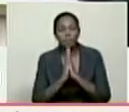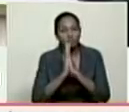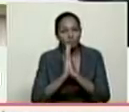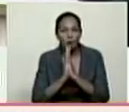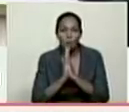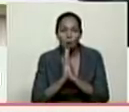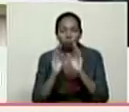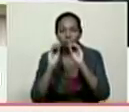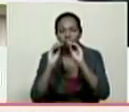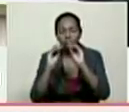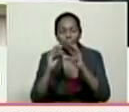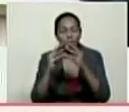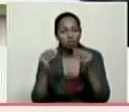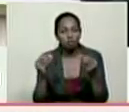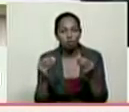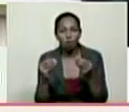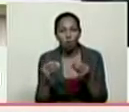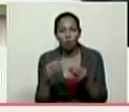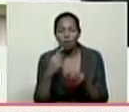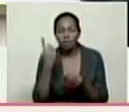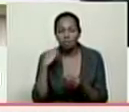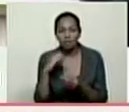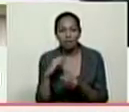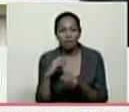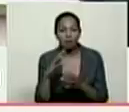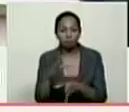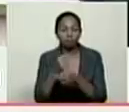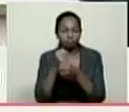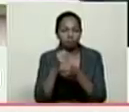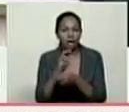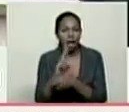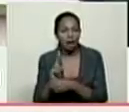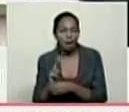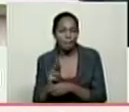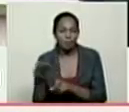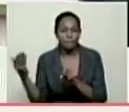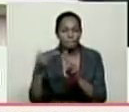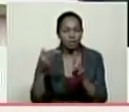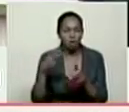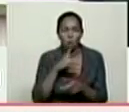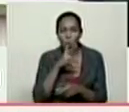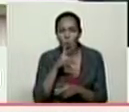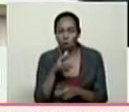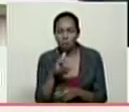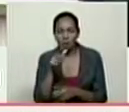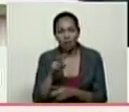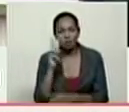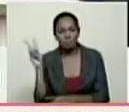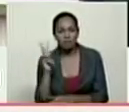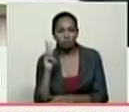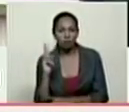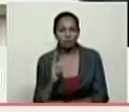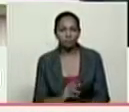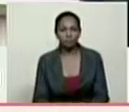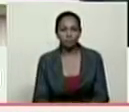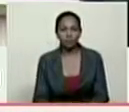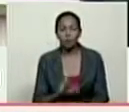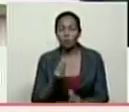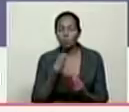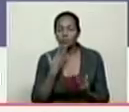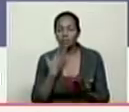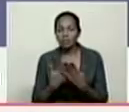saber, que tienen muchas cosas que decir acerca de este criminal ataque en contra de toda Venezuela. Muchísimas